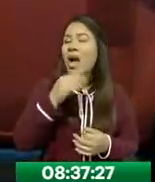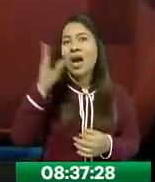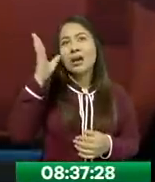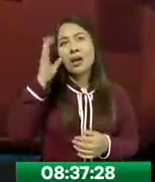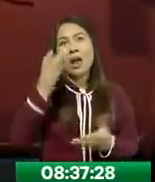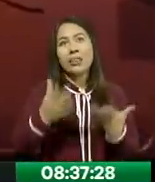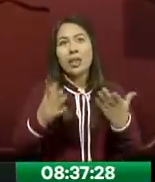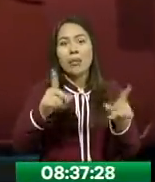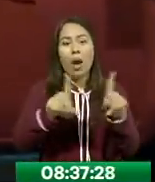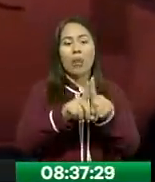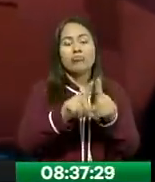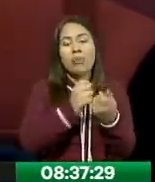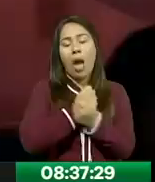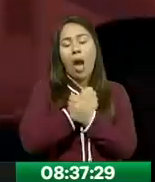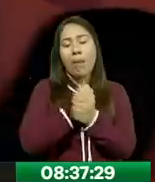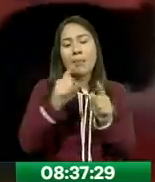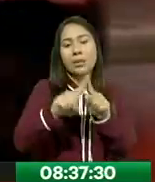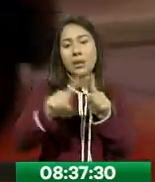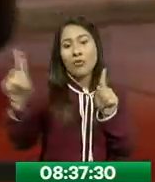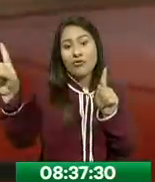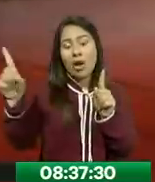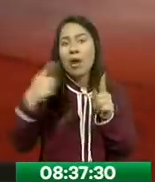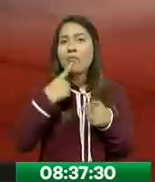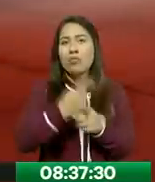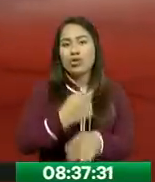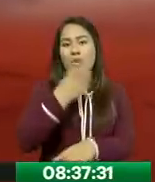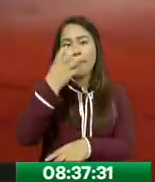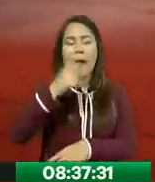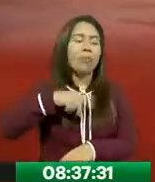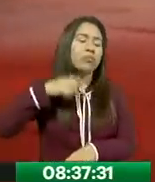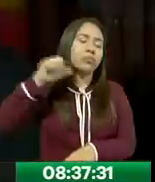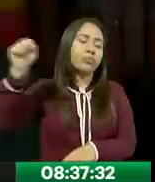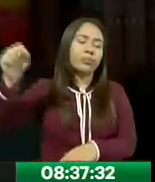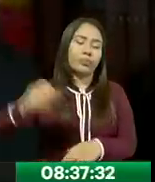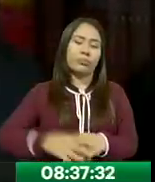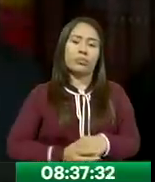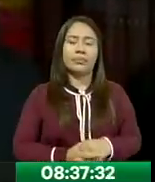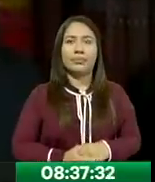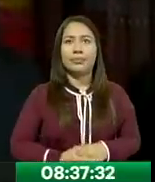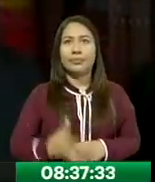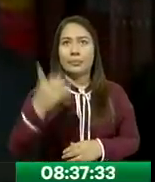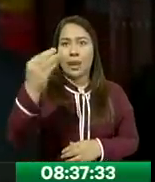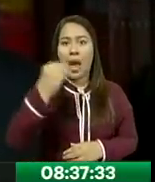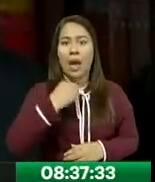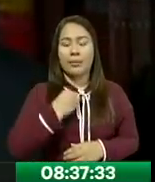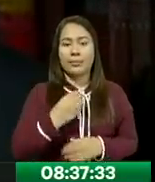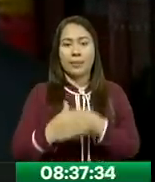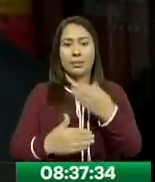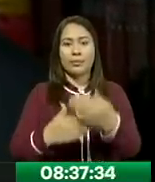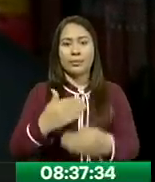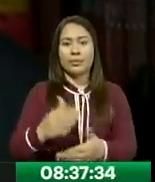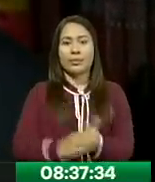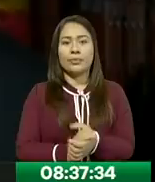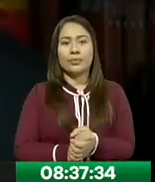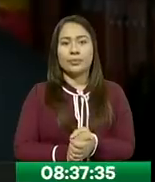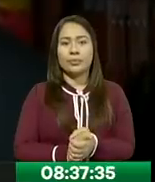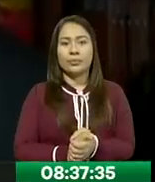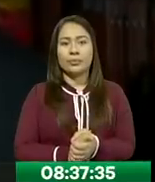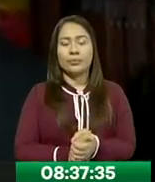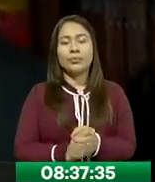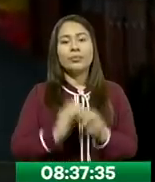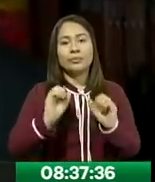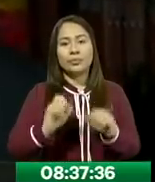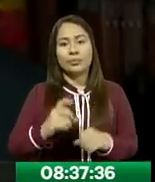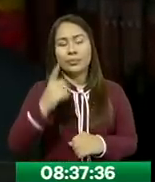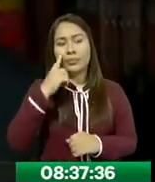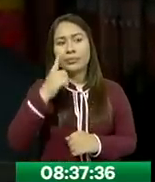ser humano a quien amaba ya sin vida y colgado de una soga. La esposa del señor fallecido